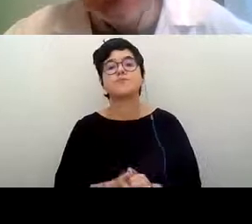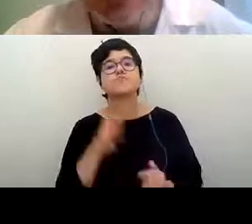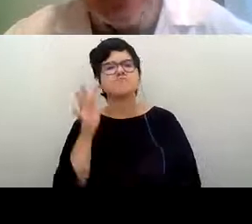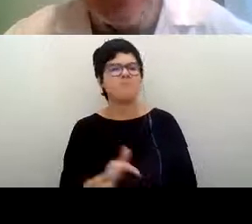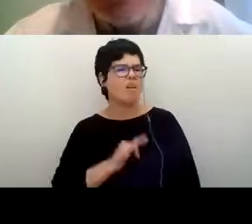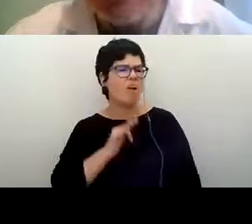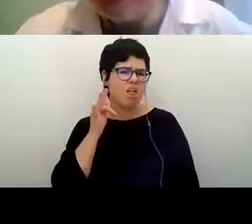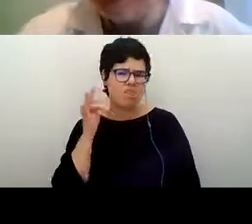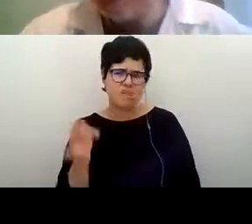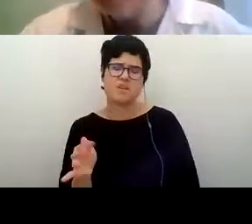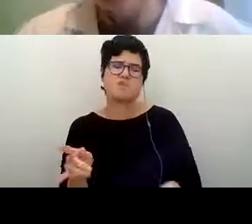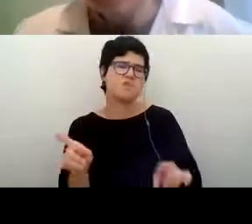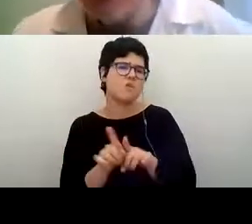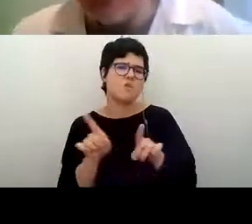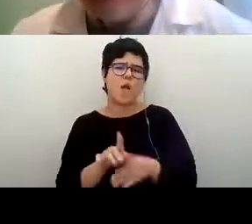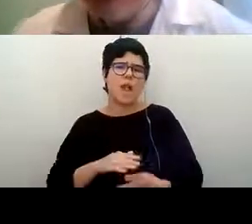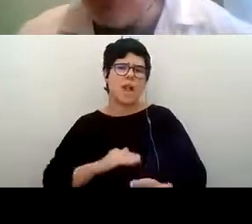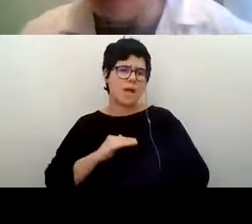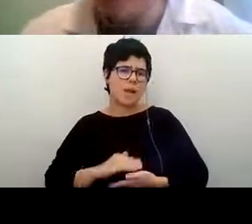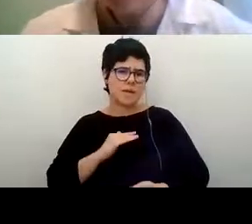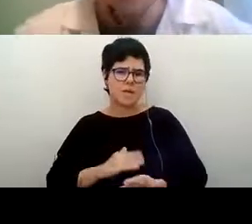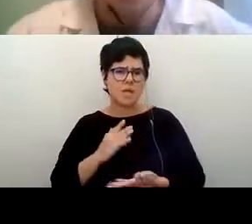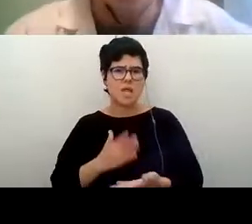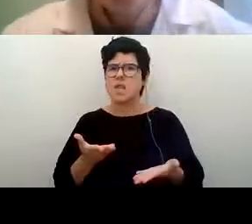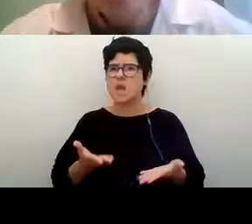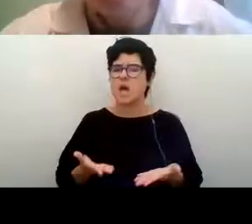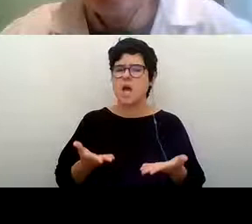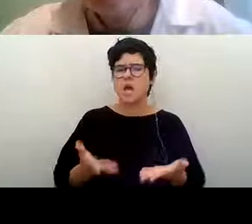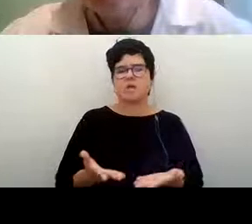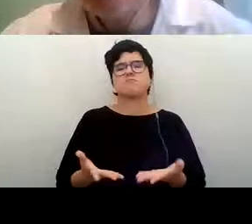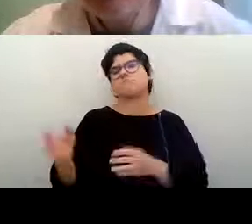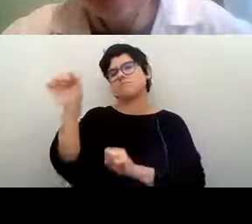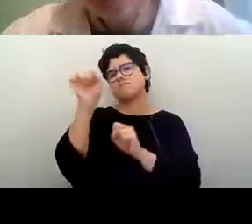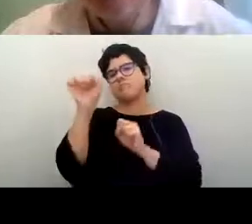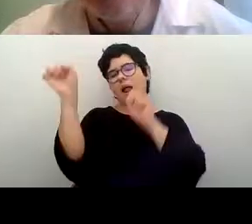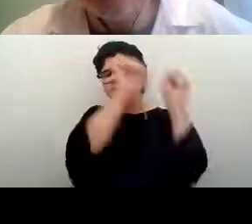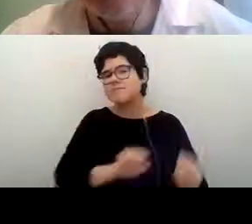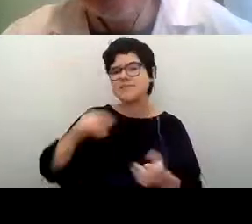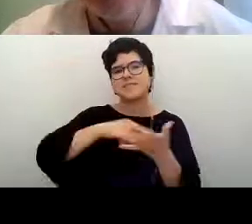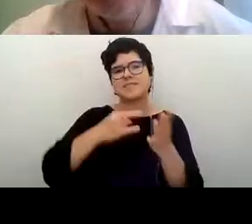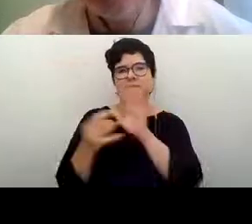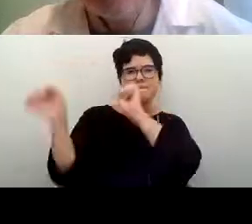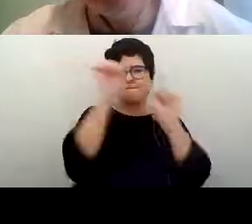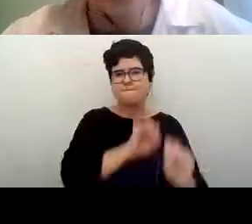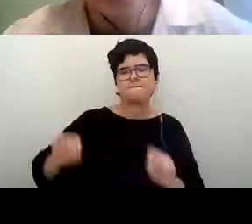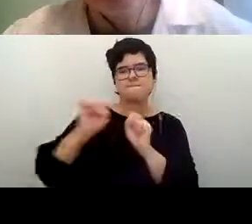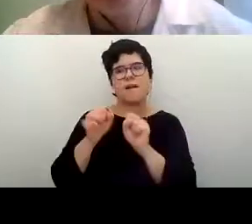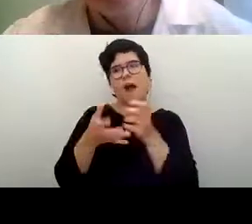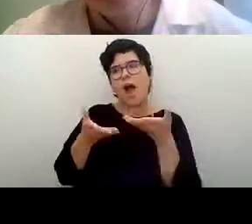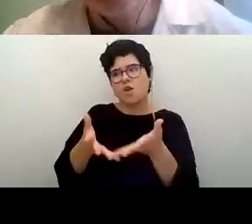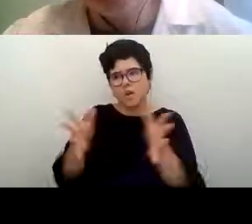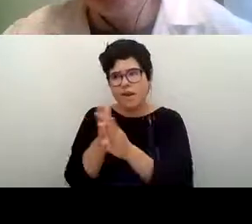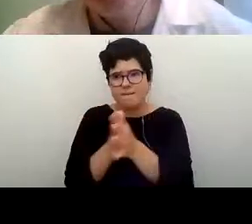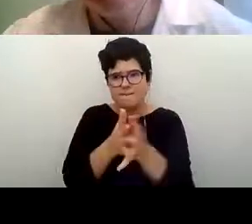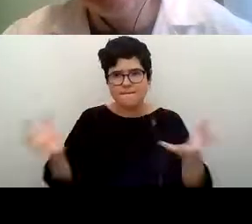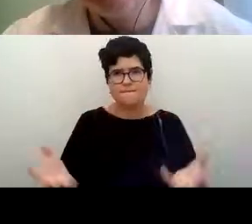su capacidad inmunoestimulante, que es mucha también. Pero sobre todo aquí lo hemos nombrado, sobre